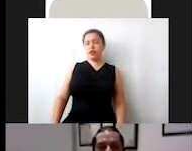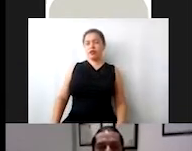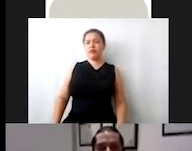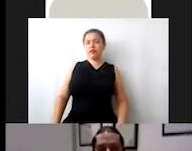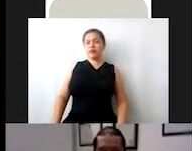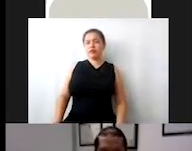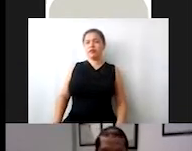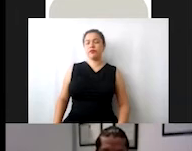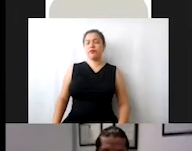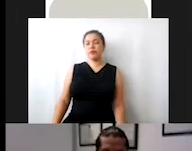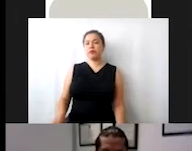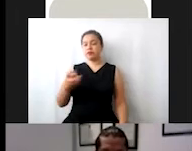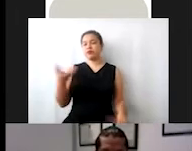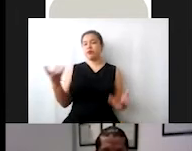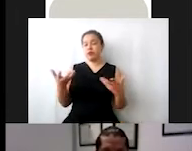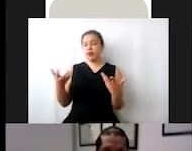hizo